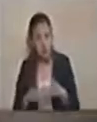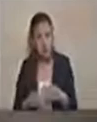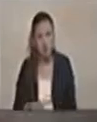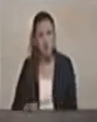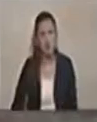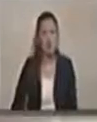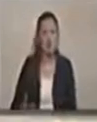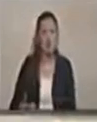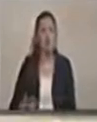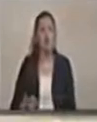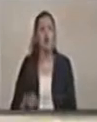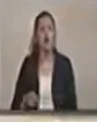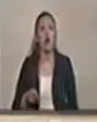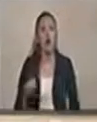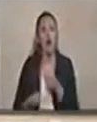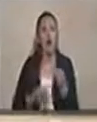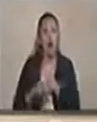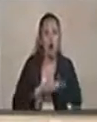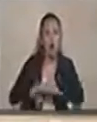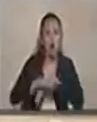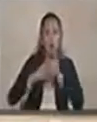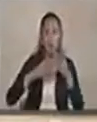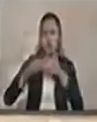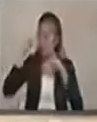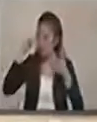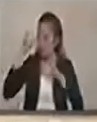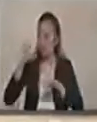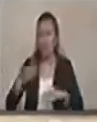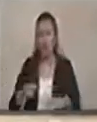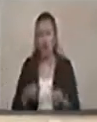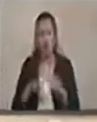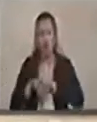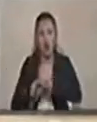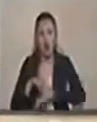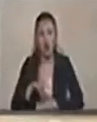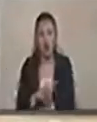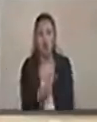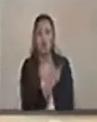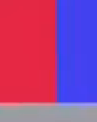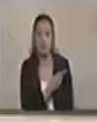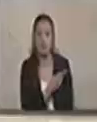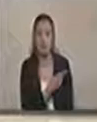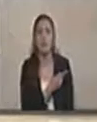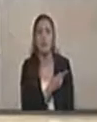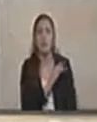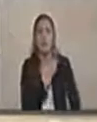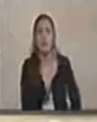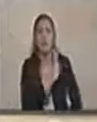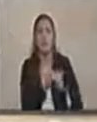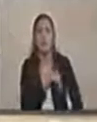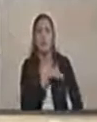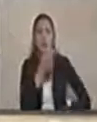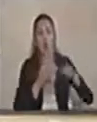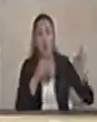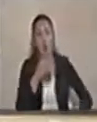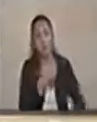delinquiendo bajo los efectos de las sustancias. Acá están las cifras del Ministerio de